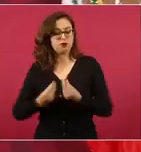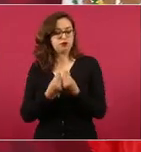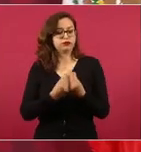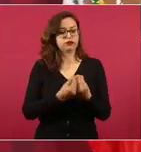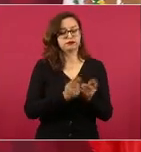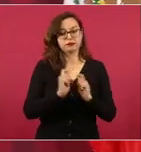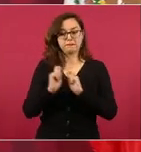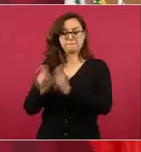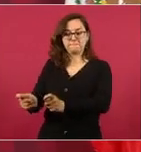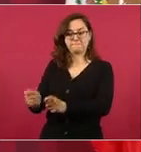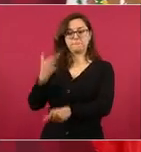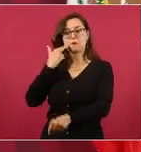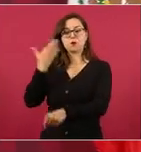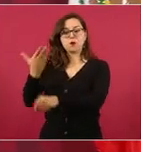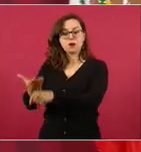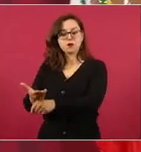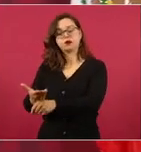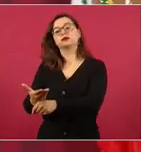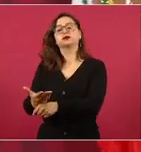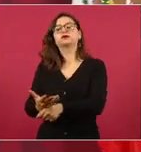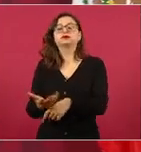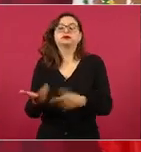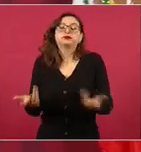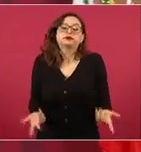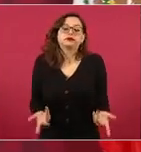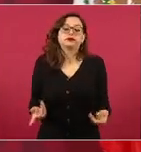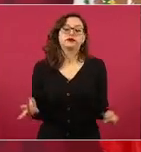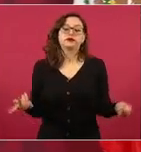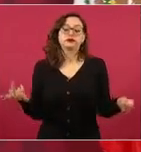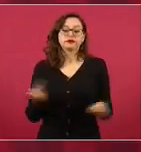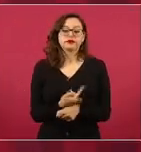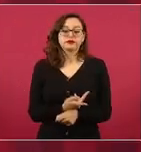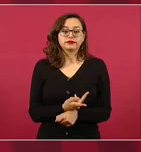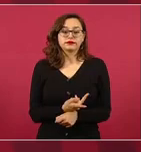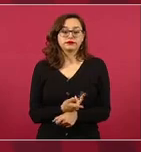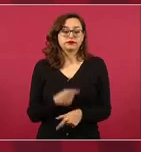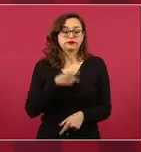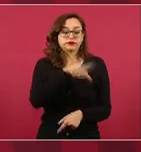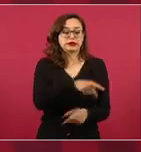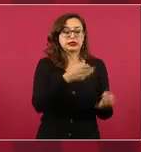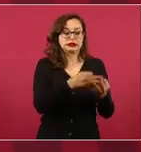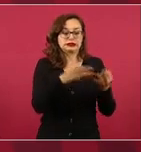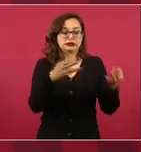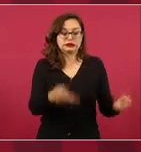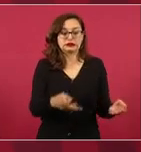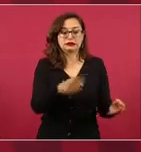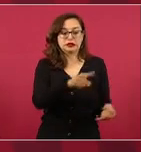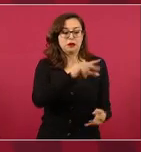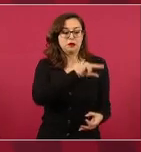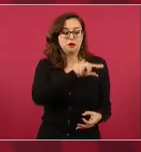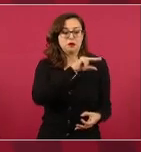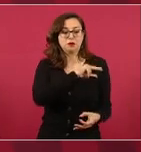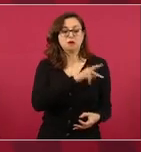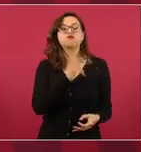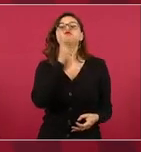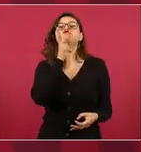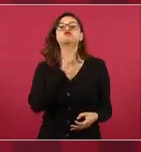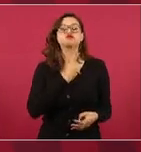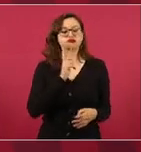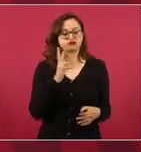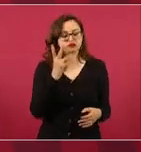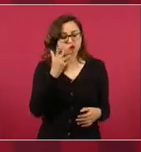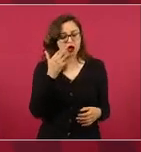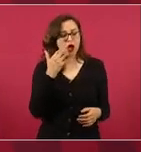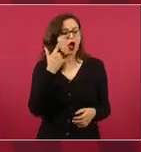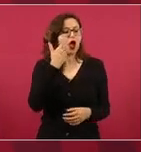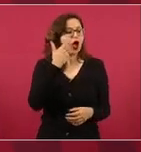Entonces, los de Talos, que tienen menos, ya se hicieron todos los estudios,